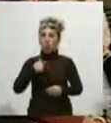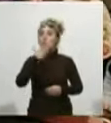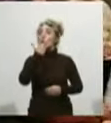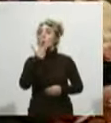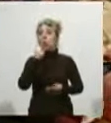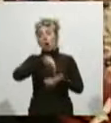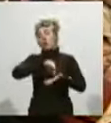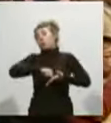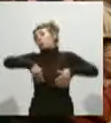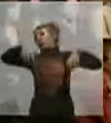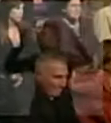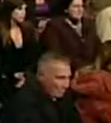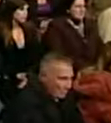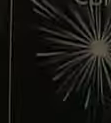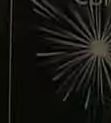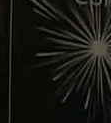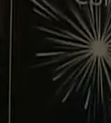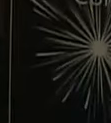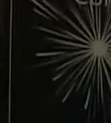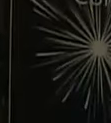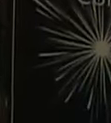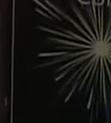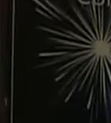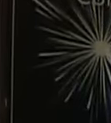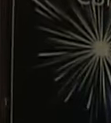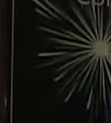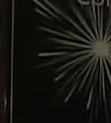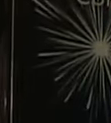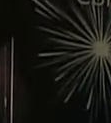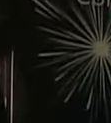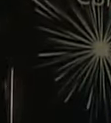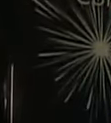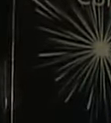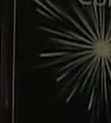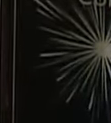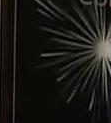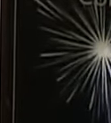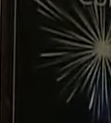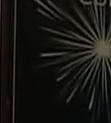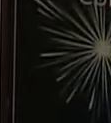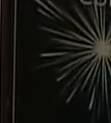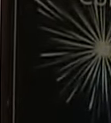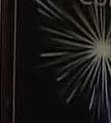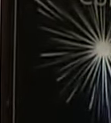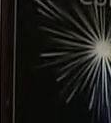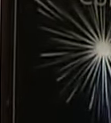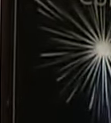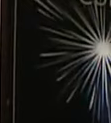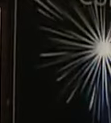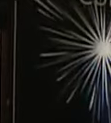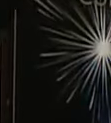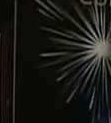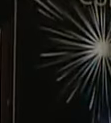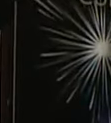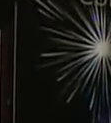está nuestro compañero Babi con el señor alcalde, con Cándido Reguera. Así es, Daniel, no te equivocas, me encuentro con don Cándido. ¿Cómo está